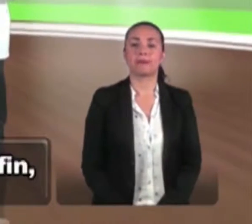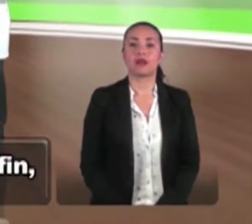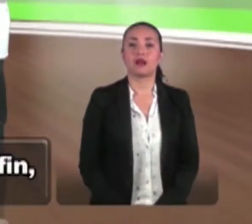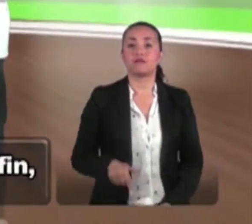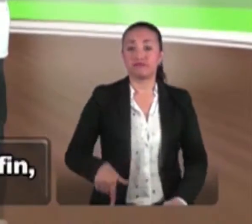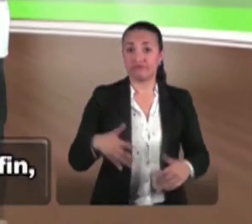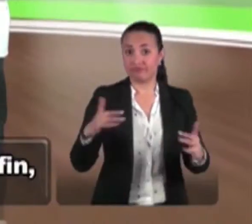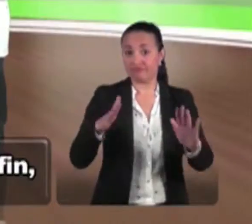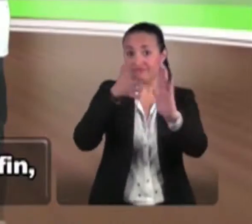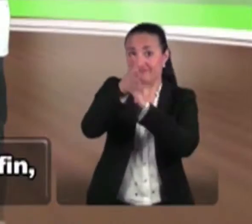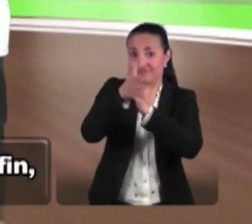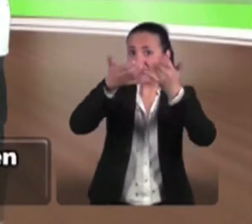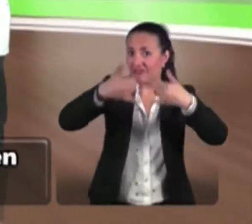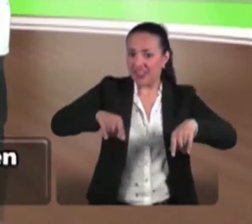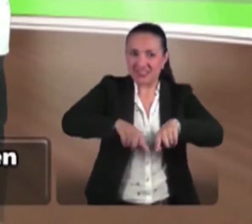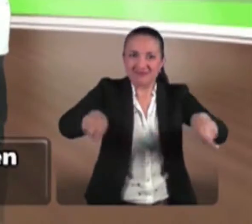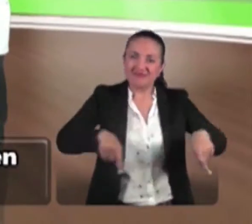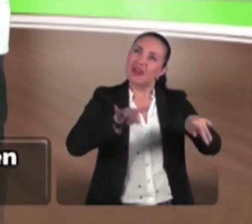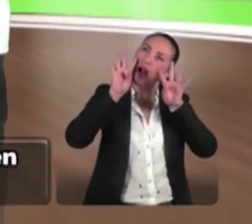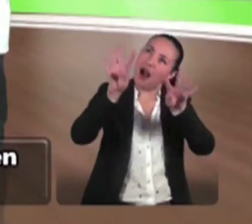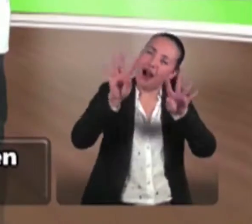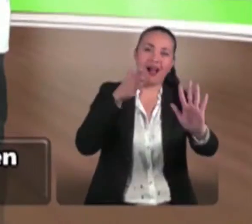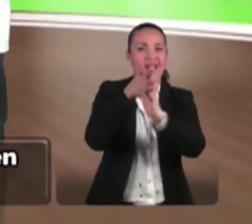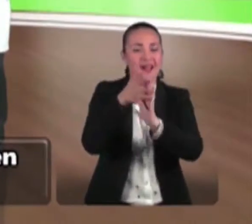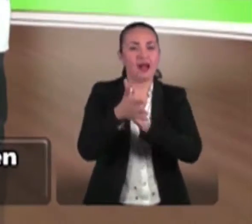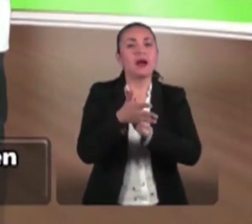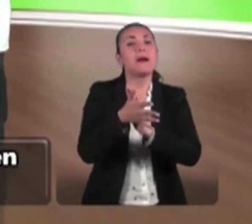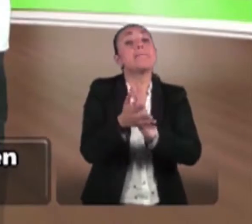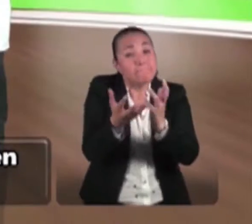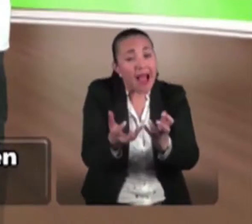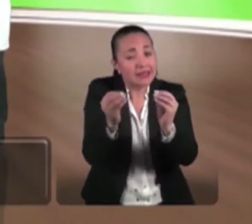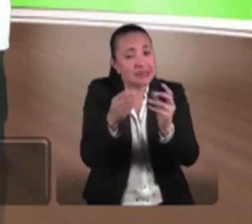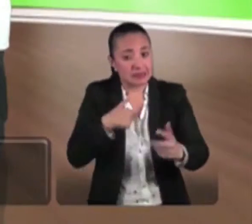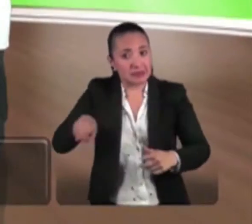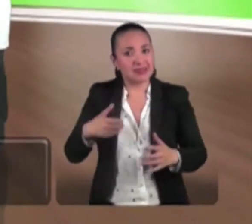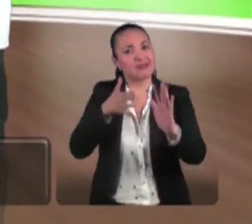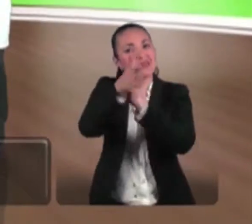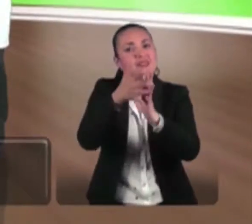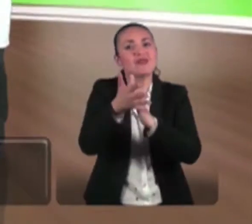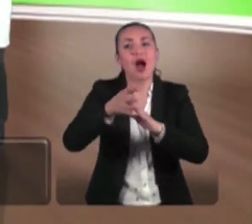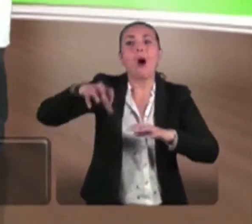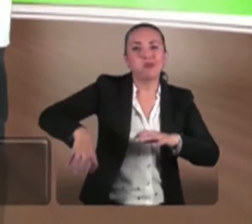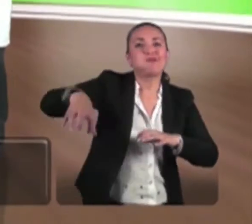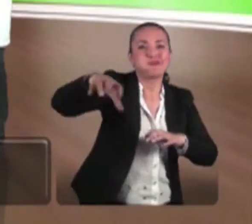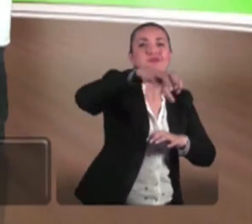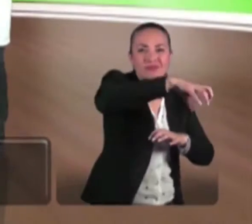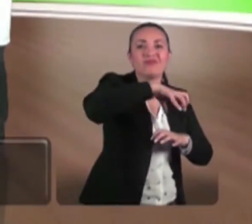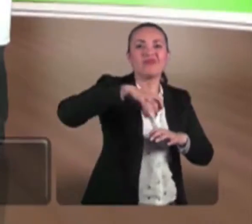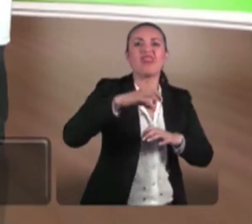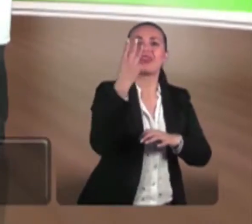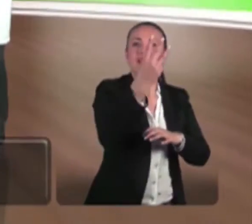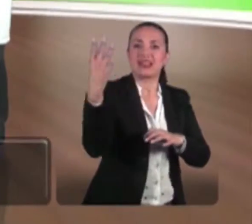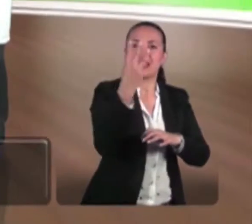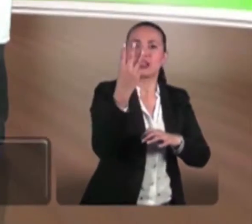Por hoy, ProFamilia en Sala llega a su fin, pero queremos que ustedes continúen recibiendo nuestros servicios a través de los 33 centros de ProFamilia